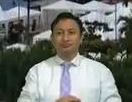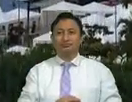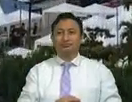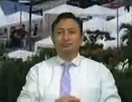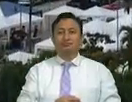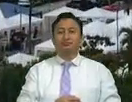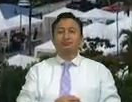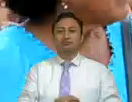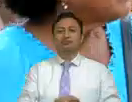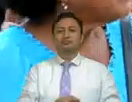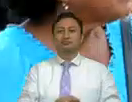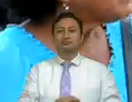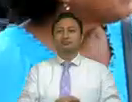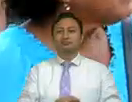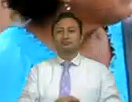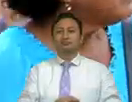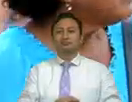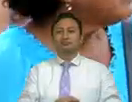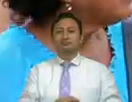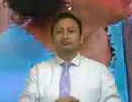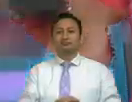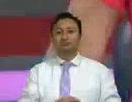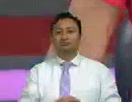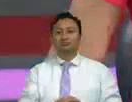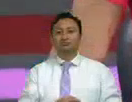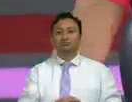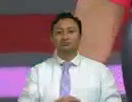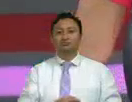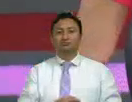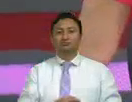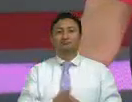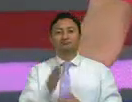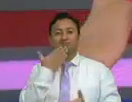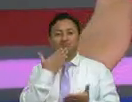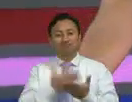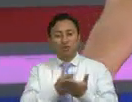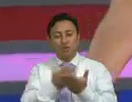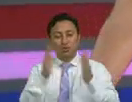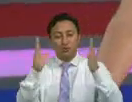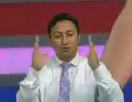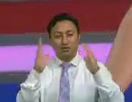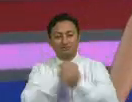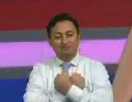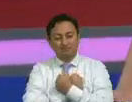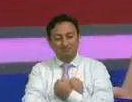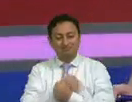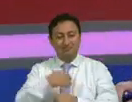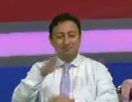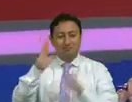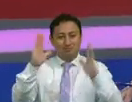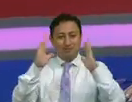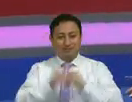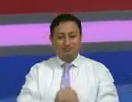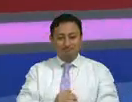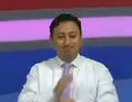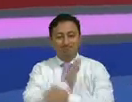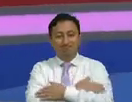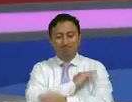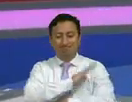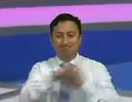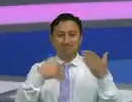ruiz informó sara naranjo gracias por su compañía cariño pero sobre todo fiel sintonía un